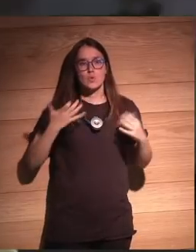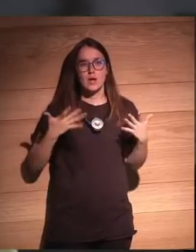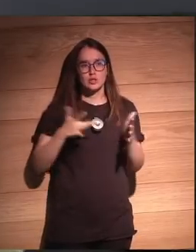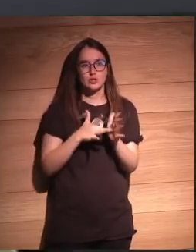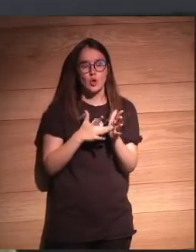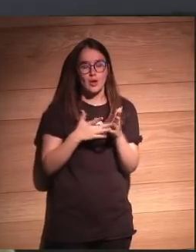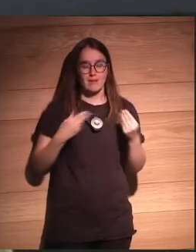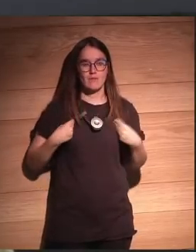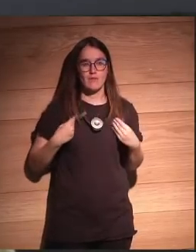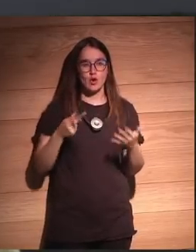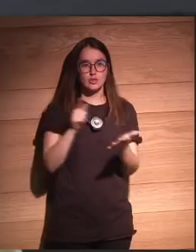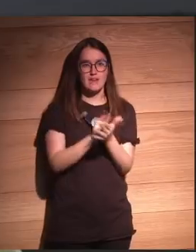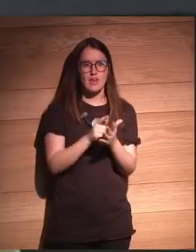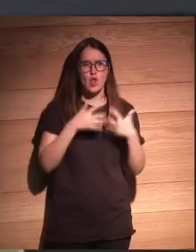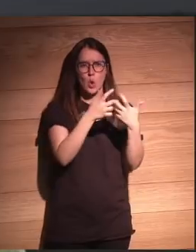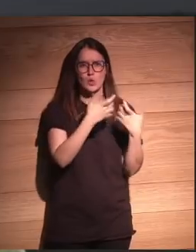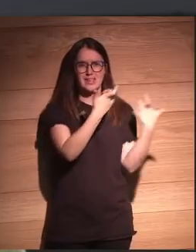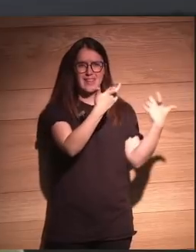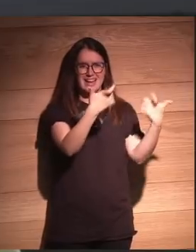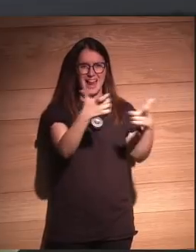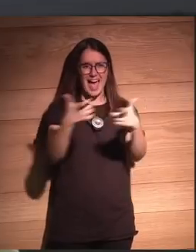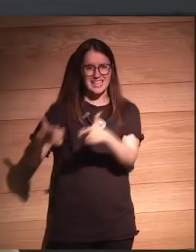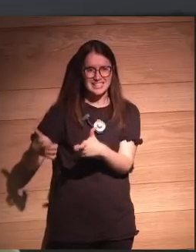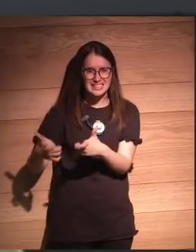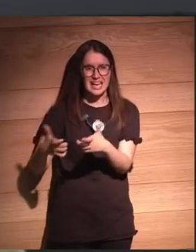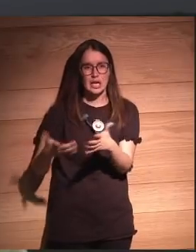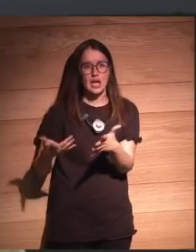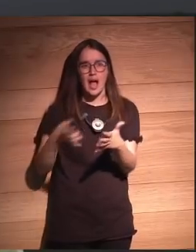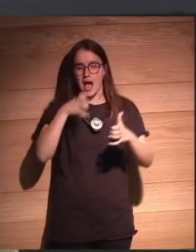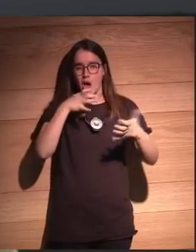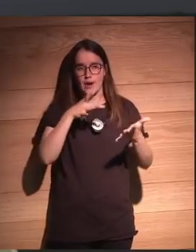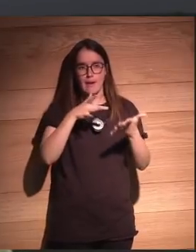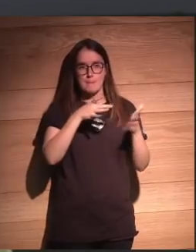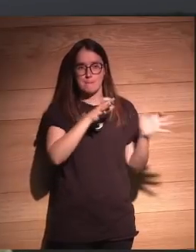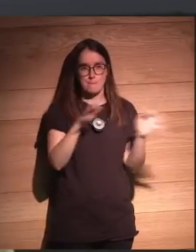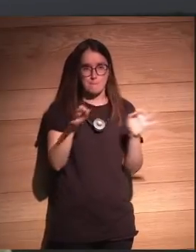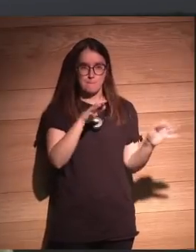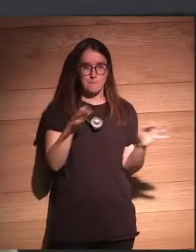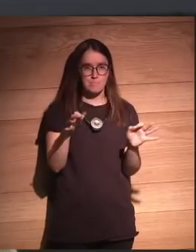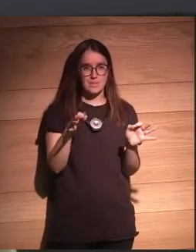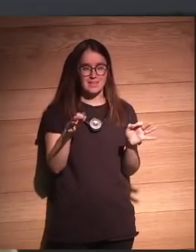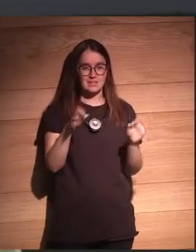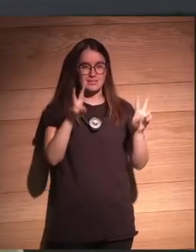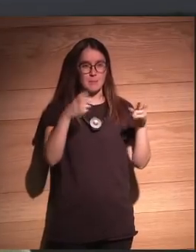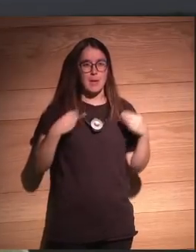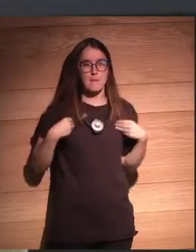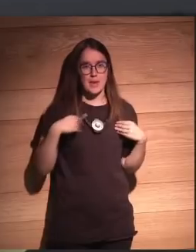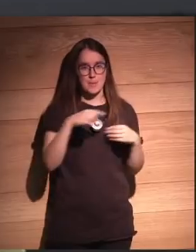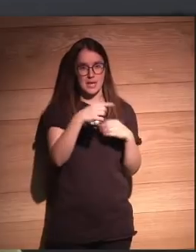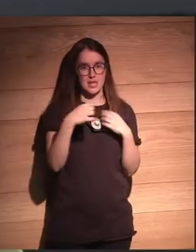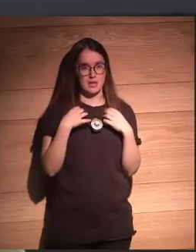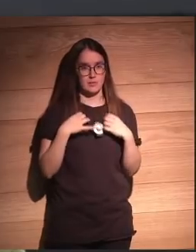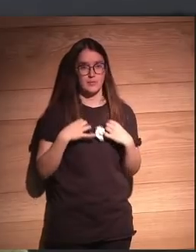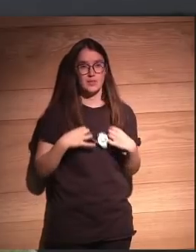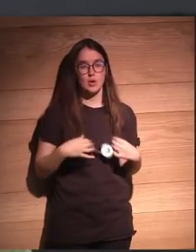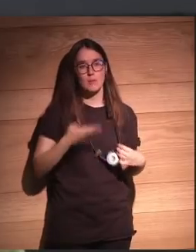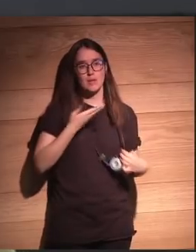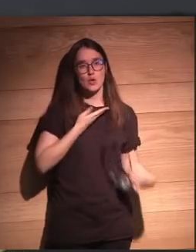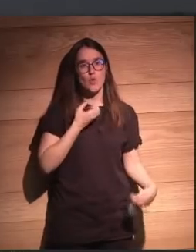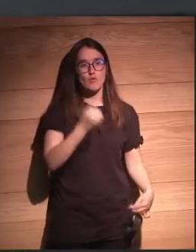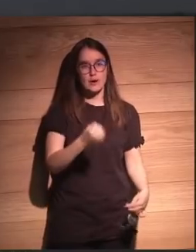viviendo una nueva lucha de clases, que esta vez está articulada sobre la vivienda. Entonces, lo que me ayudó